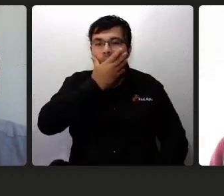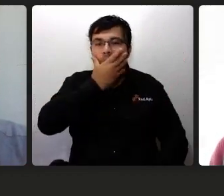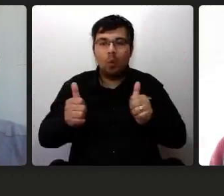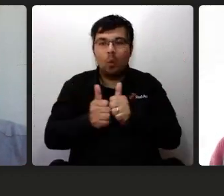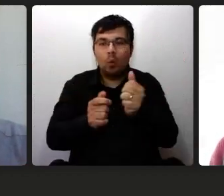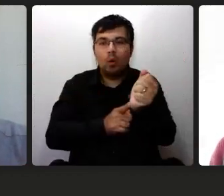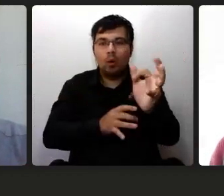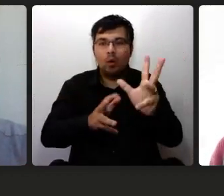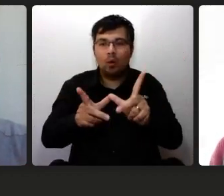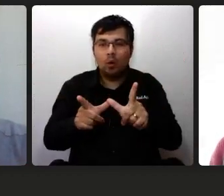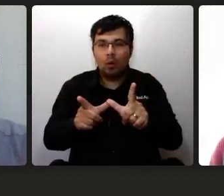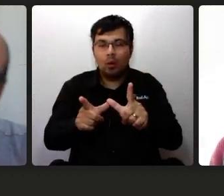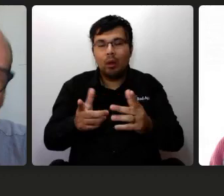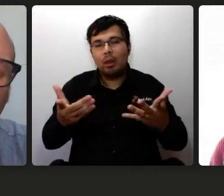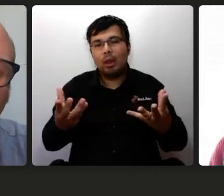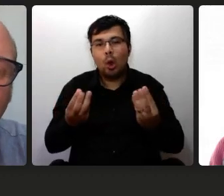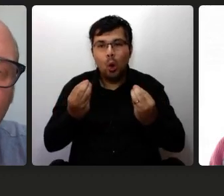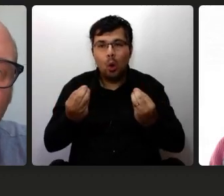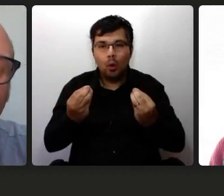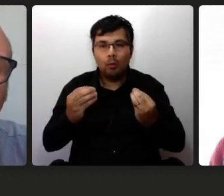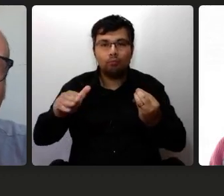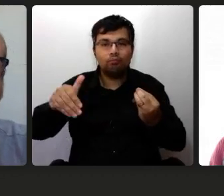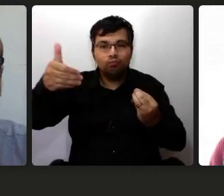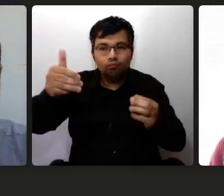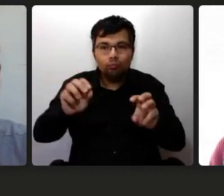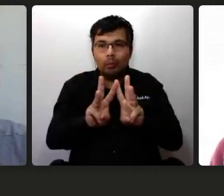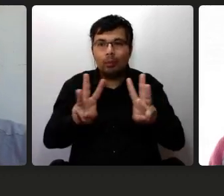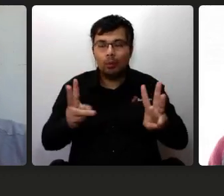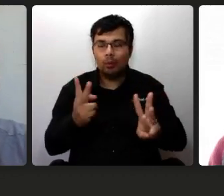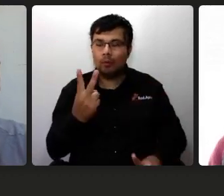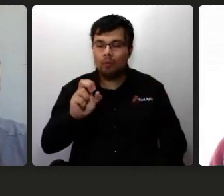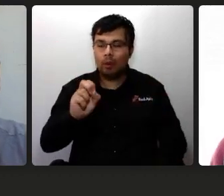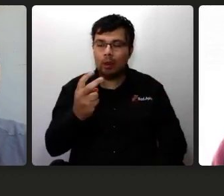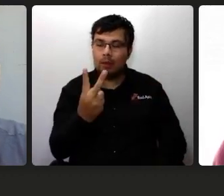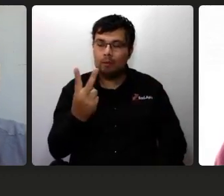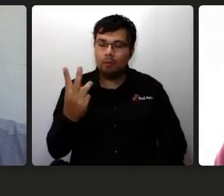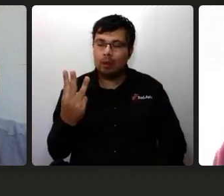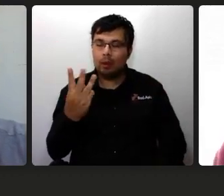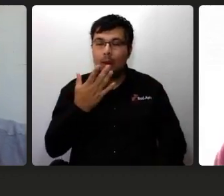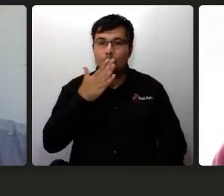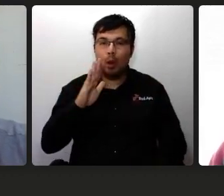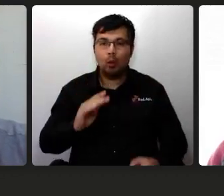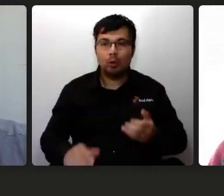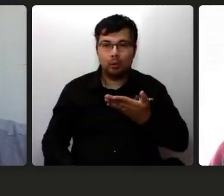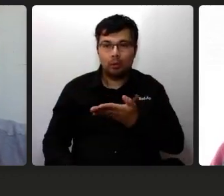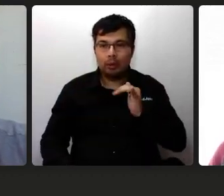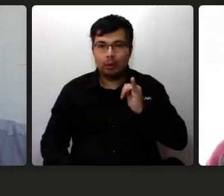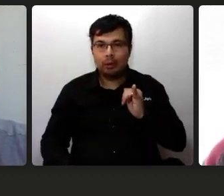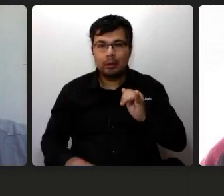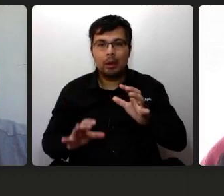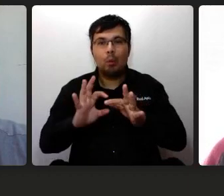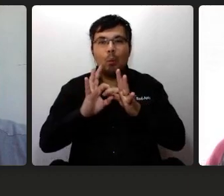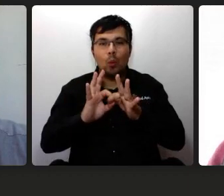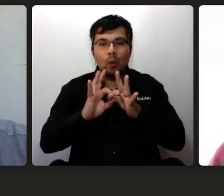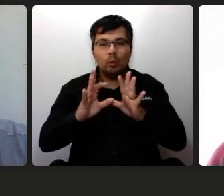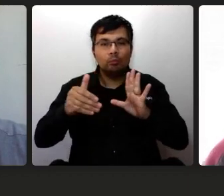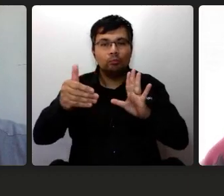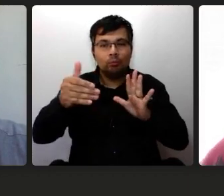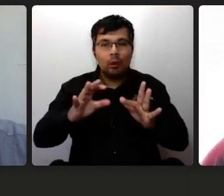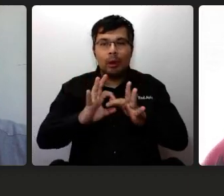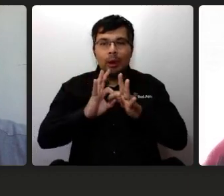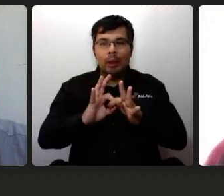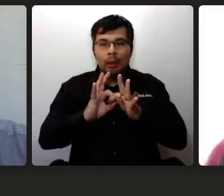en línea para un 2023 que venga mejor que este, sin duda, ¿no? Muchas gracias, Andrés, por la invitación. Qué felicidad